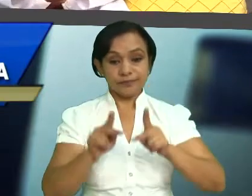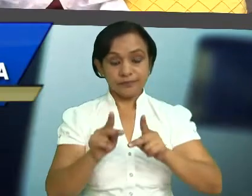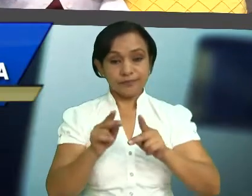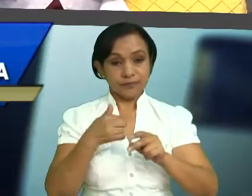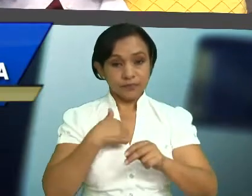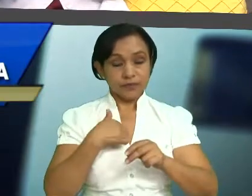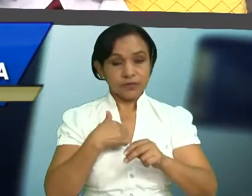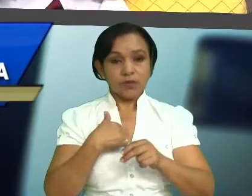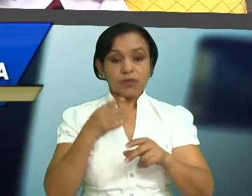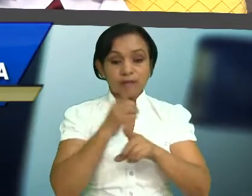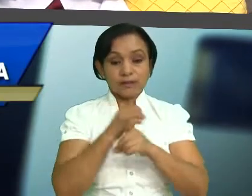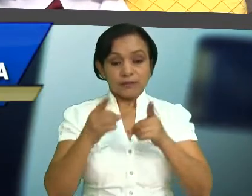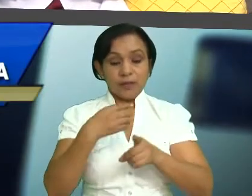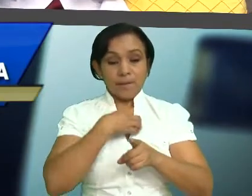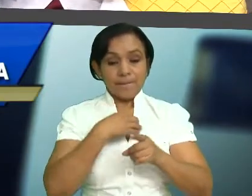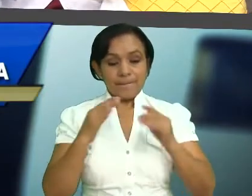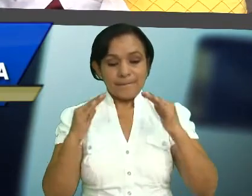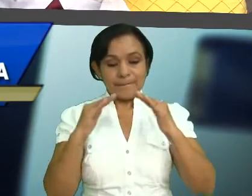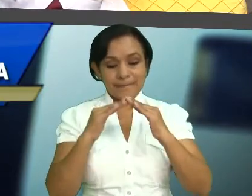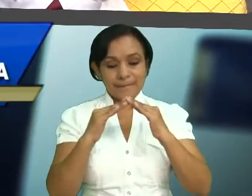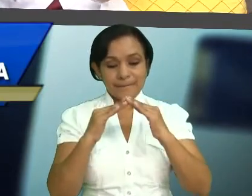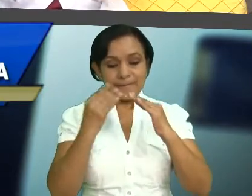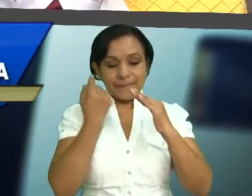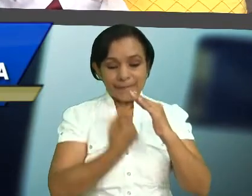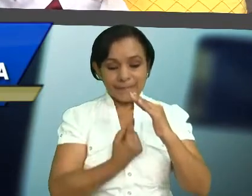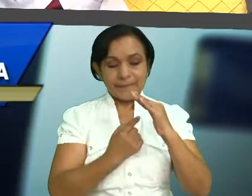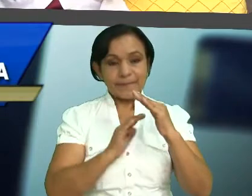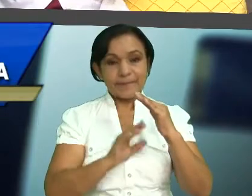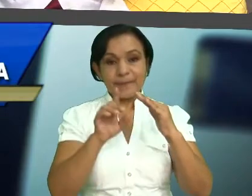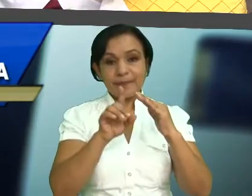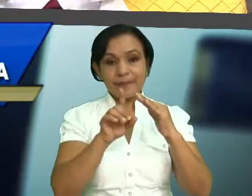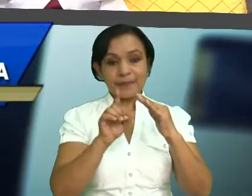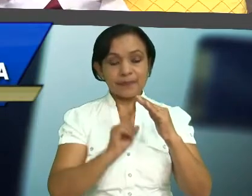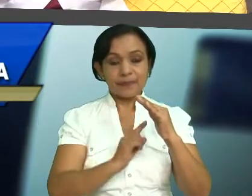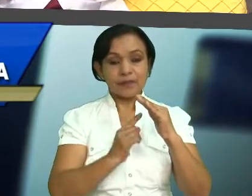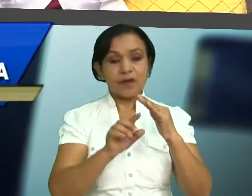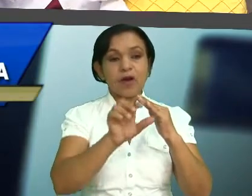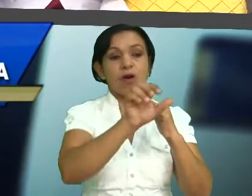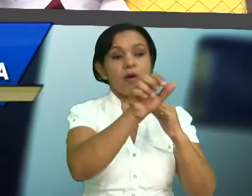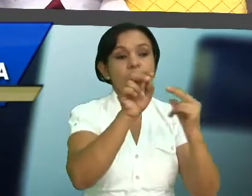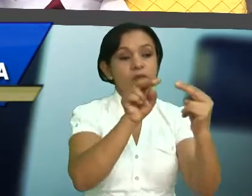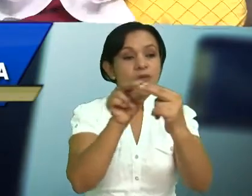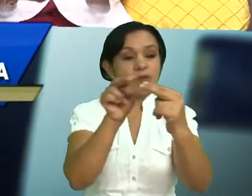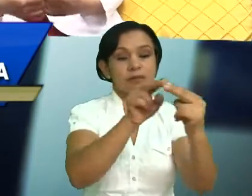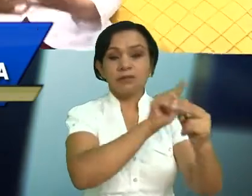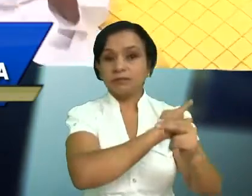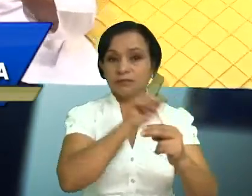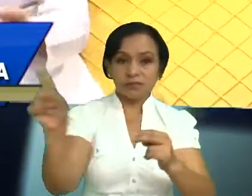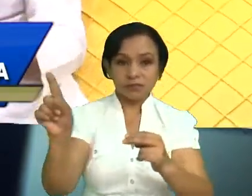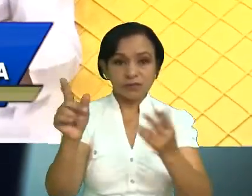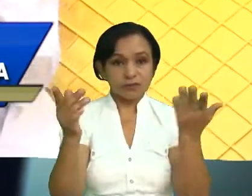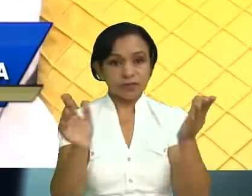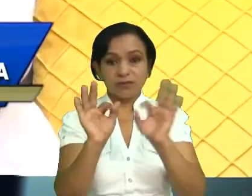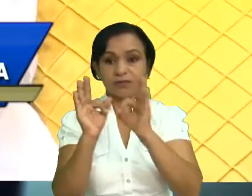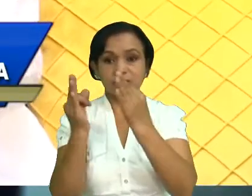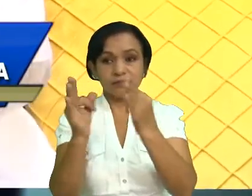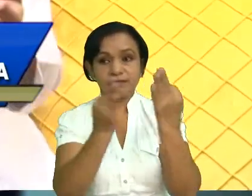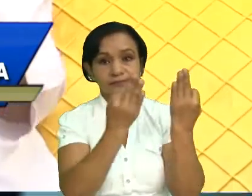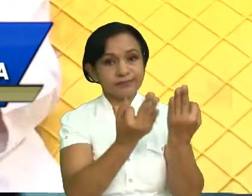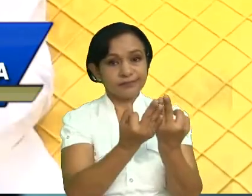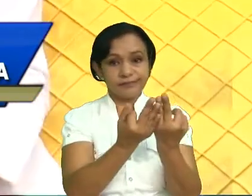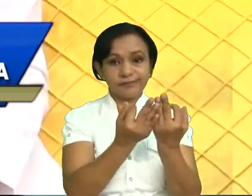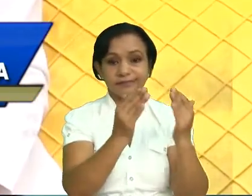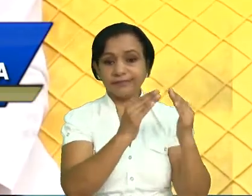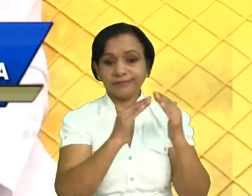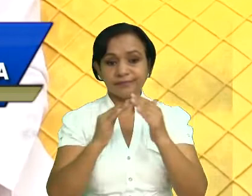dando, yo debo de permanecer en mi casita, no exponer al resto de la familia ni de la